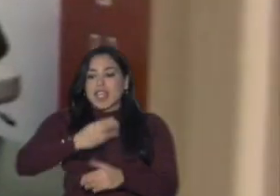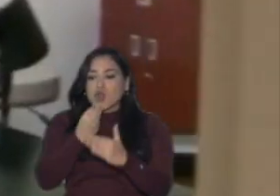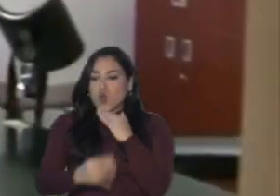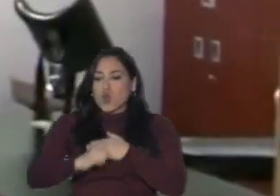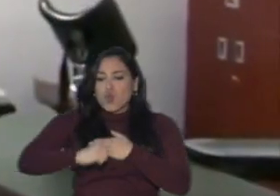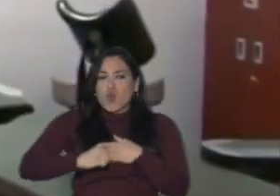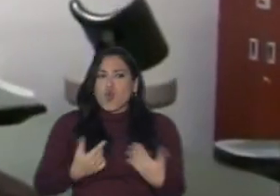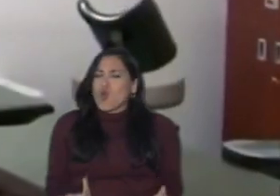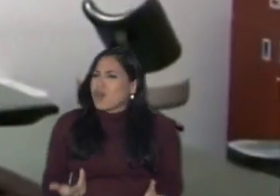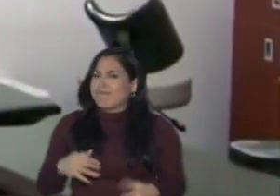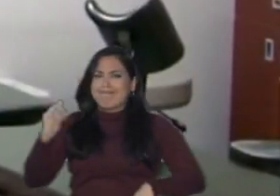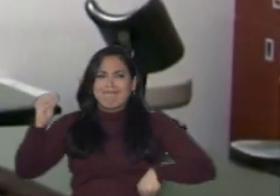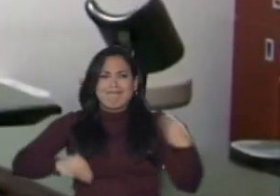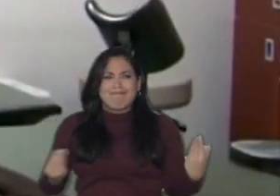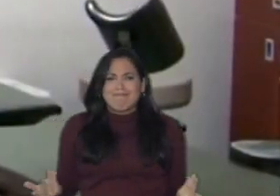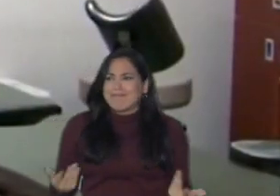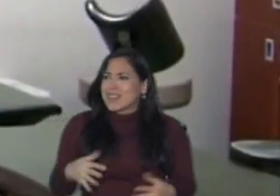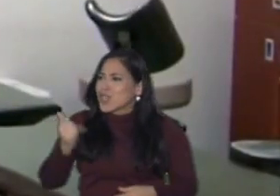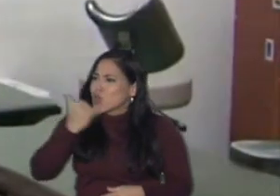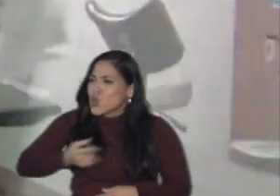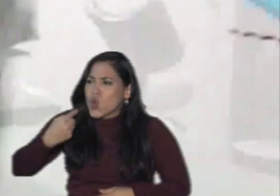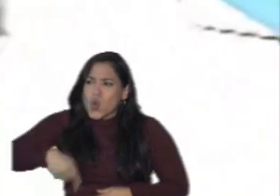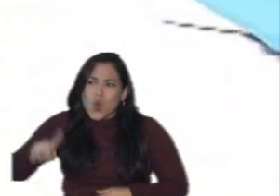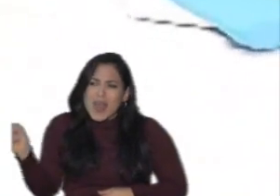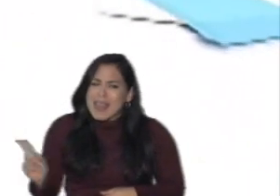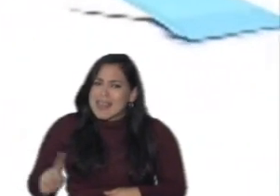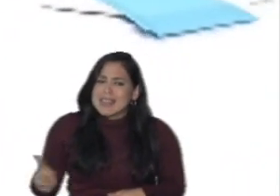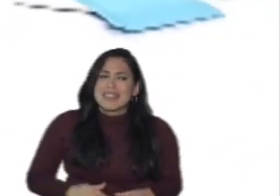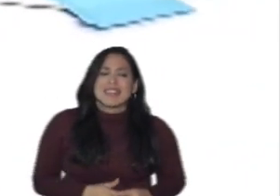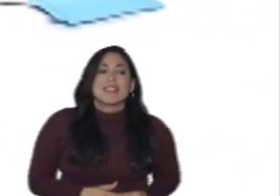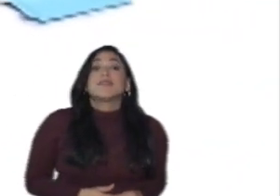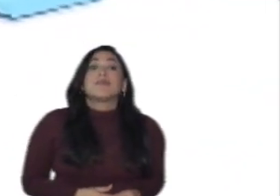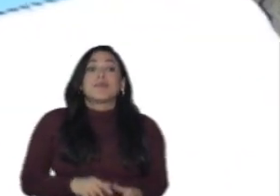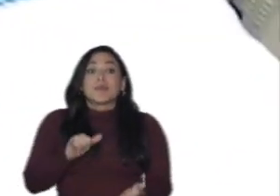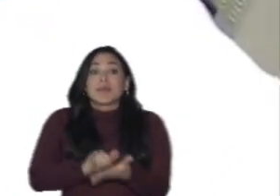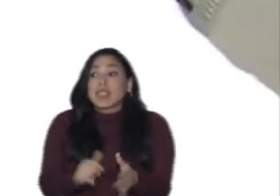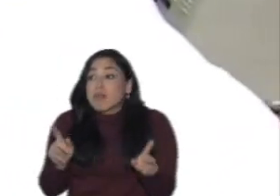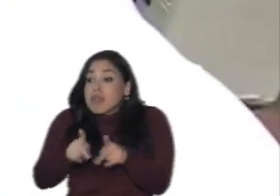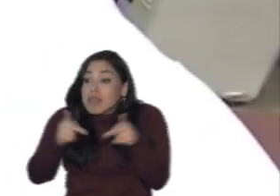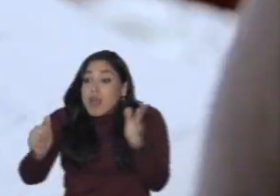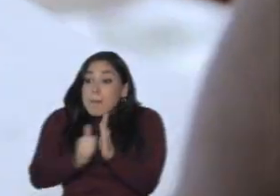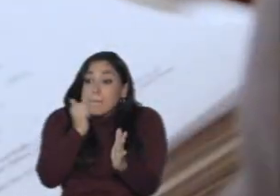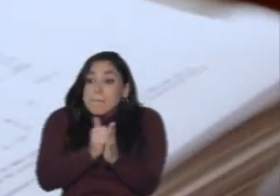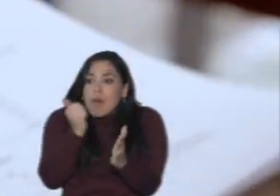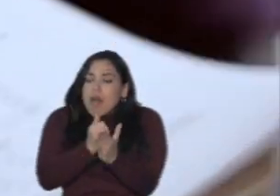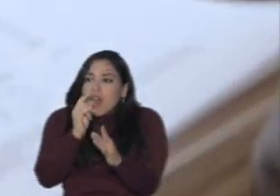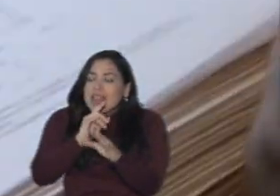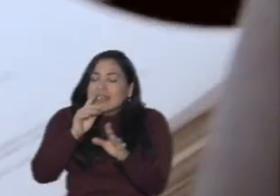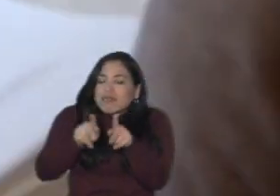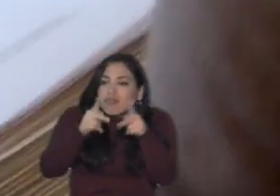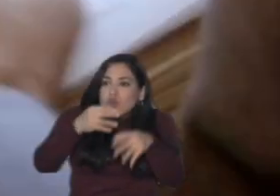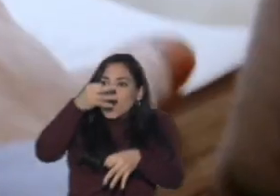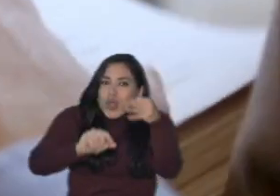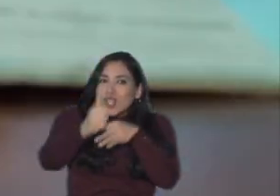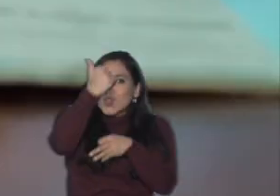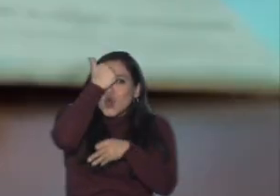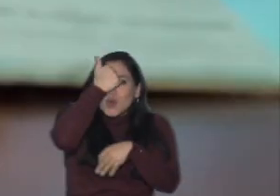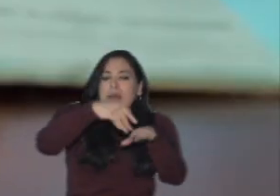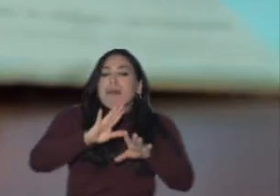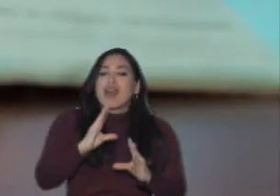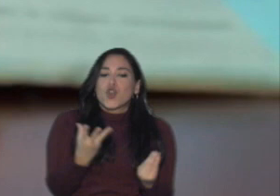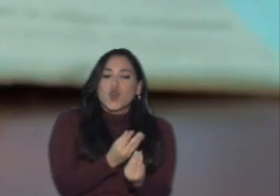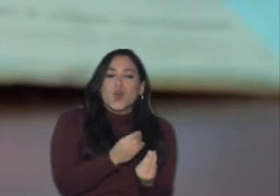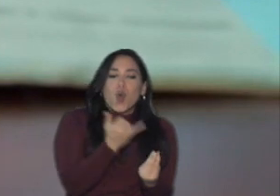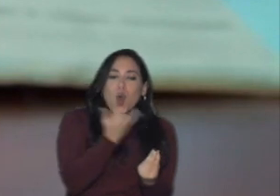aborto, fue atrozmente errónea desde el comienzo. Esta filtración sin precedentes de la Corte Suprema, de su mayoría